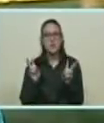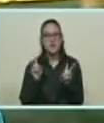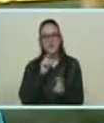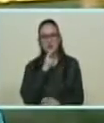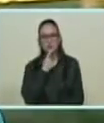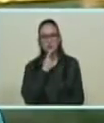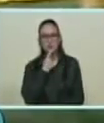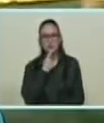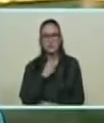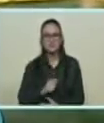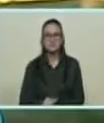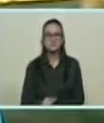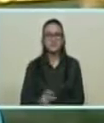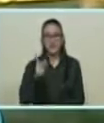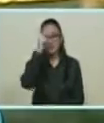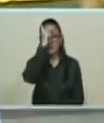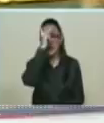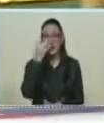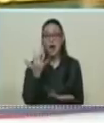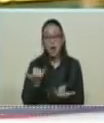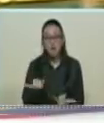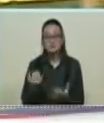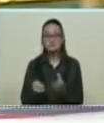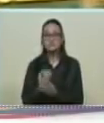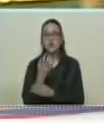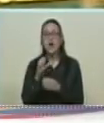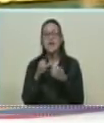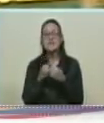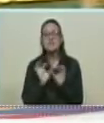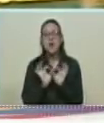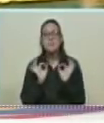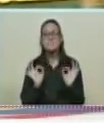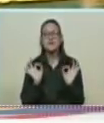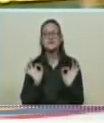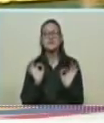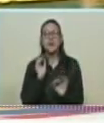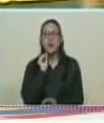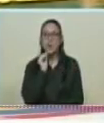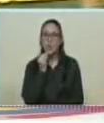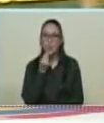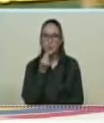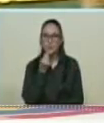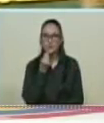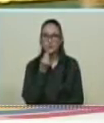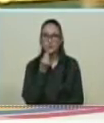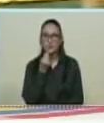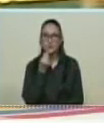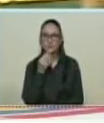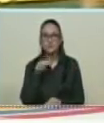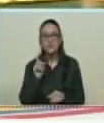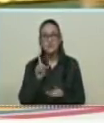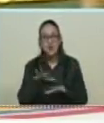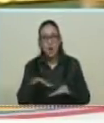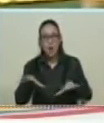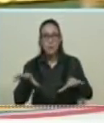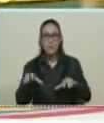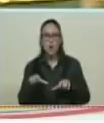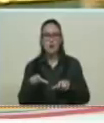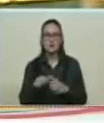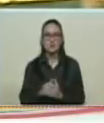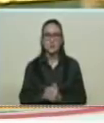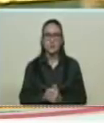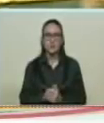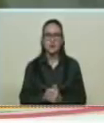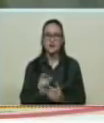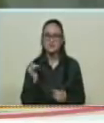Tarek, vamos a crear un equipo especial de la juventud a una convocatoria, dado